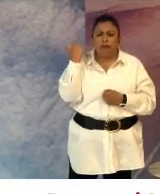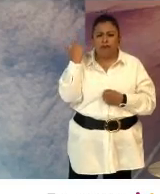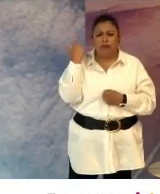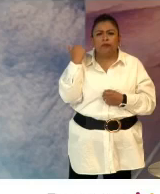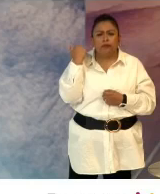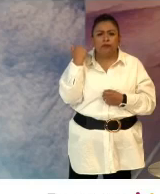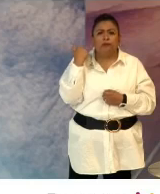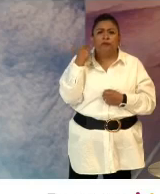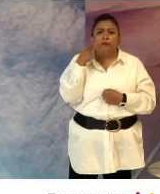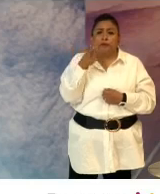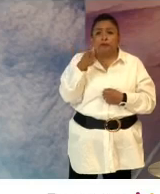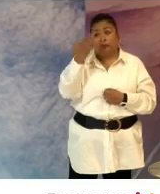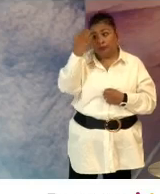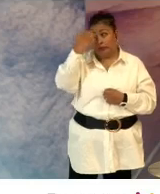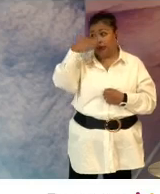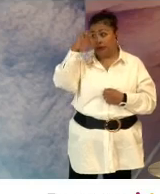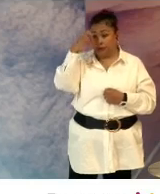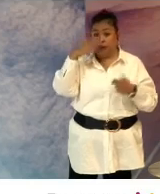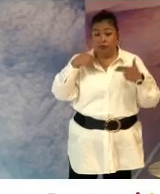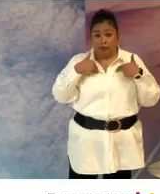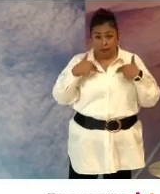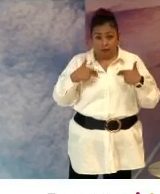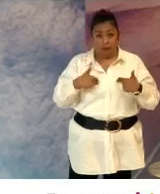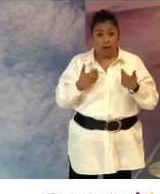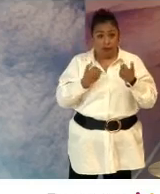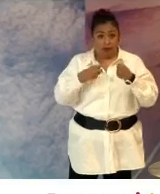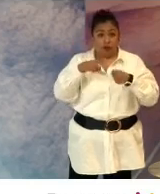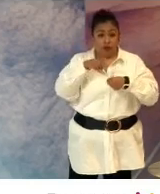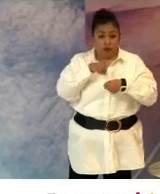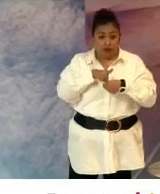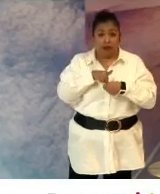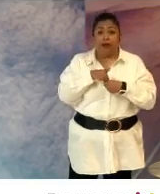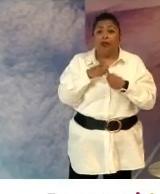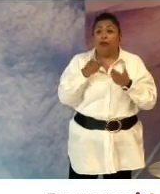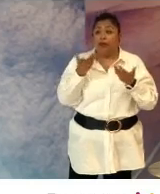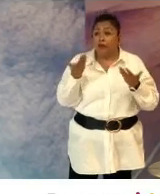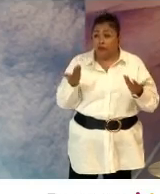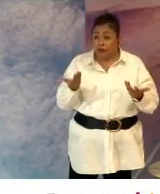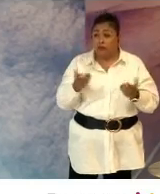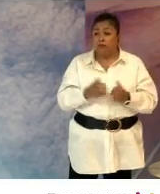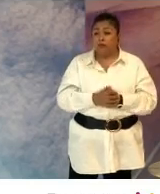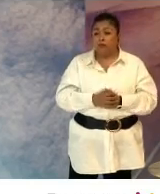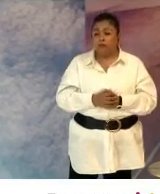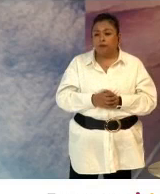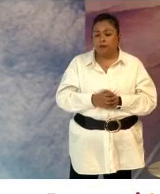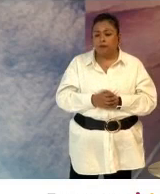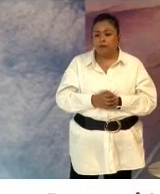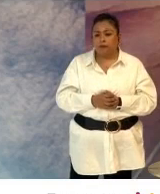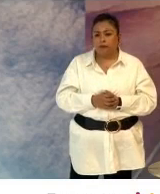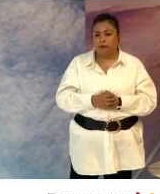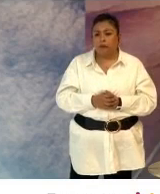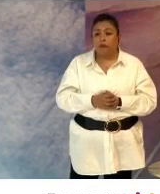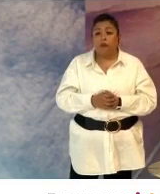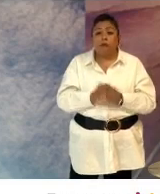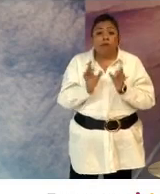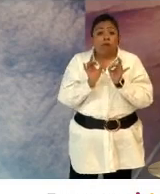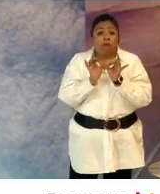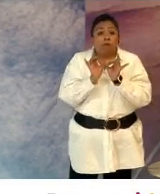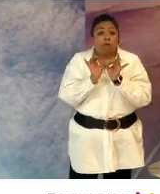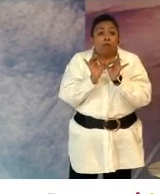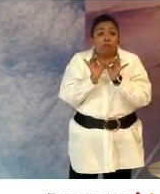lo que hizo a la experiencia humana y a las sociedades. Fueron los